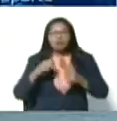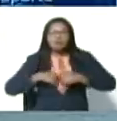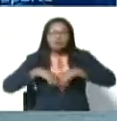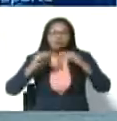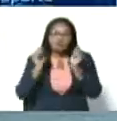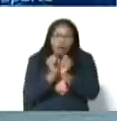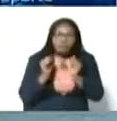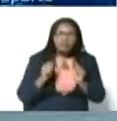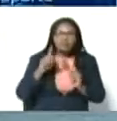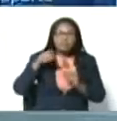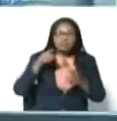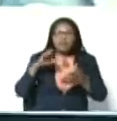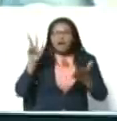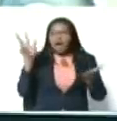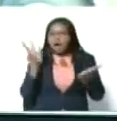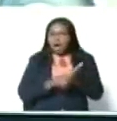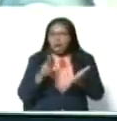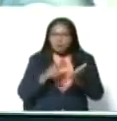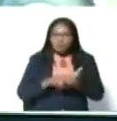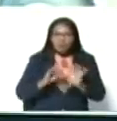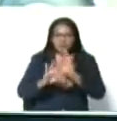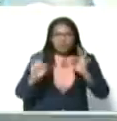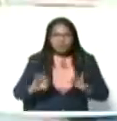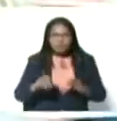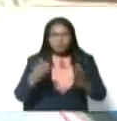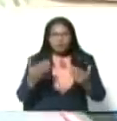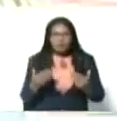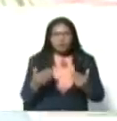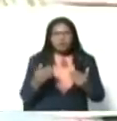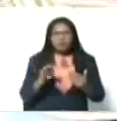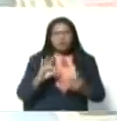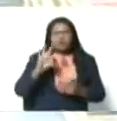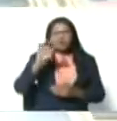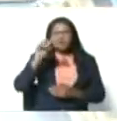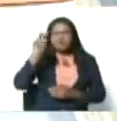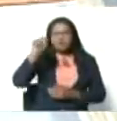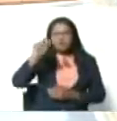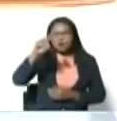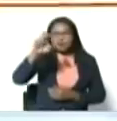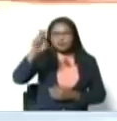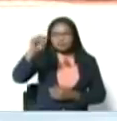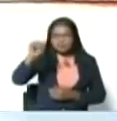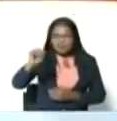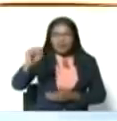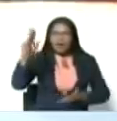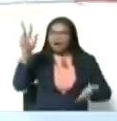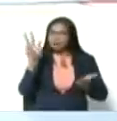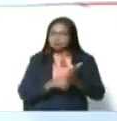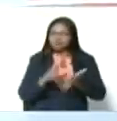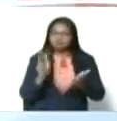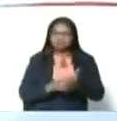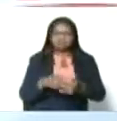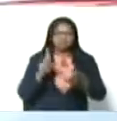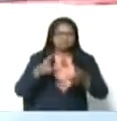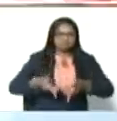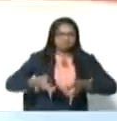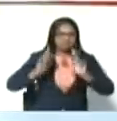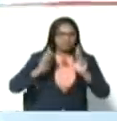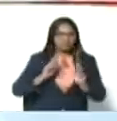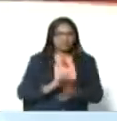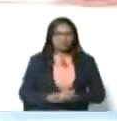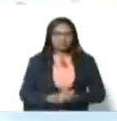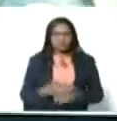a aprobar todos estos recursos provenientes del Fonden. Aprobado. Cúmplase,